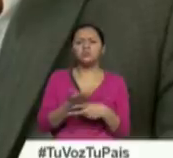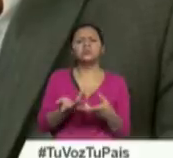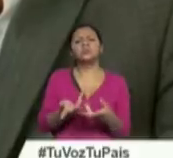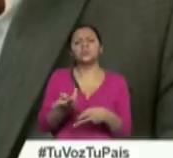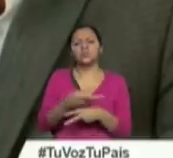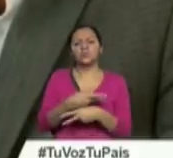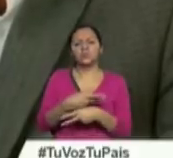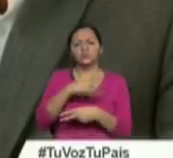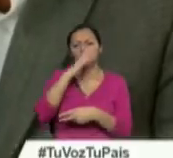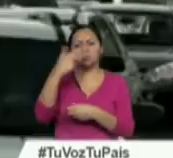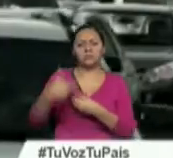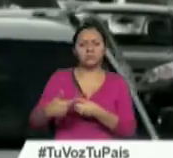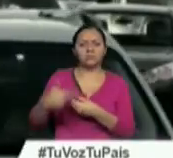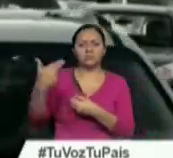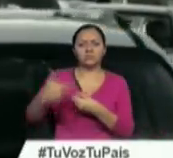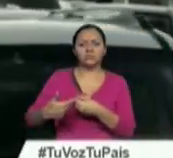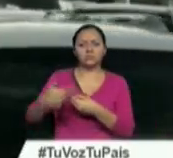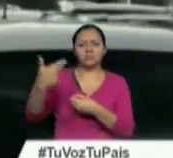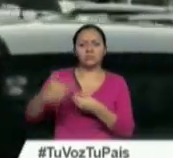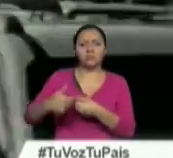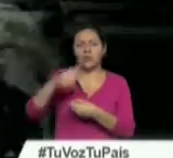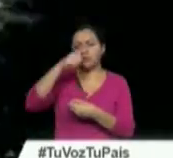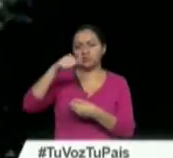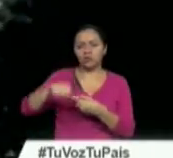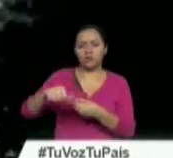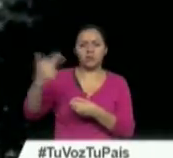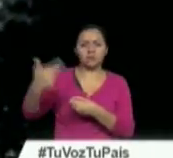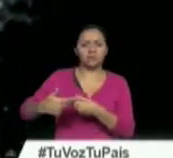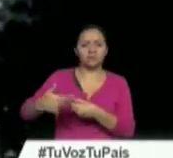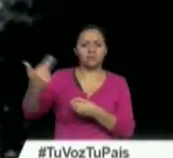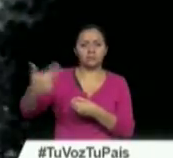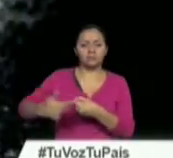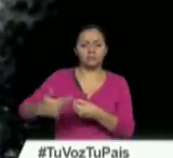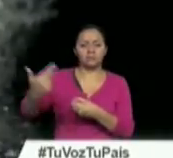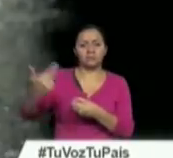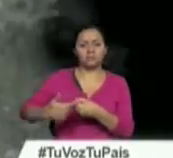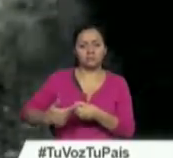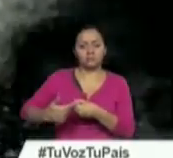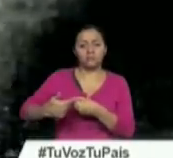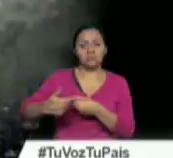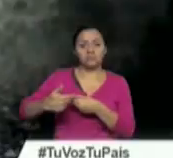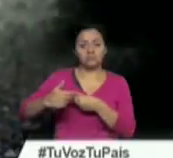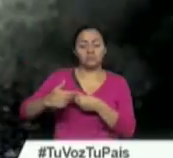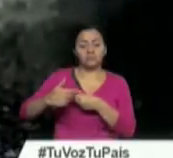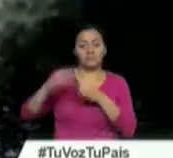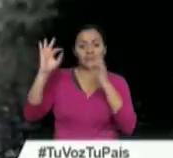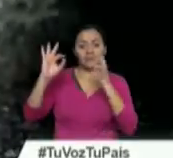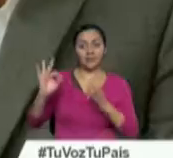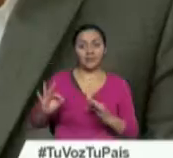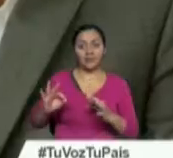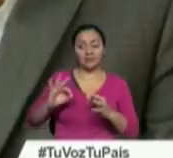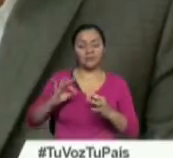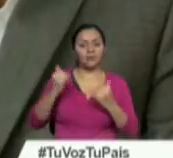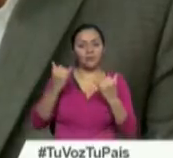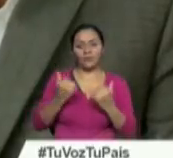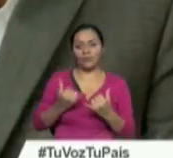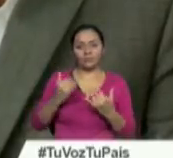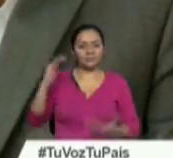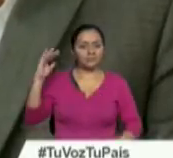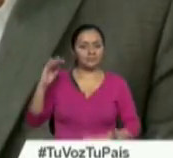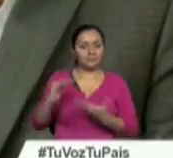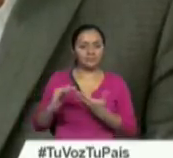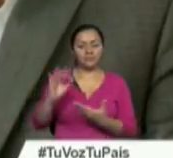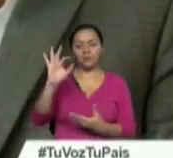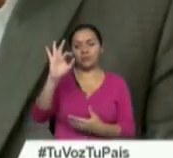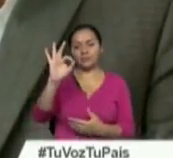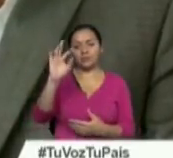de generación térmica, es decir, usar combustibles fósiles para la generación de energía, hoy por hoy podemos decir que el 92%